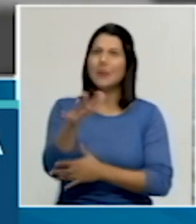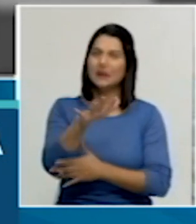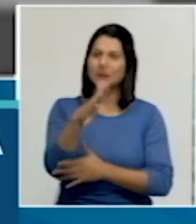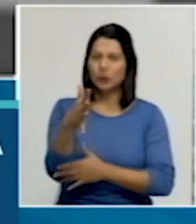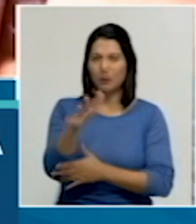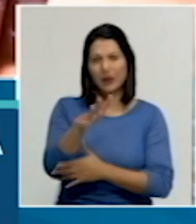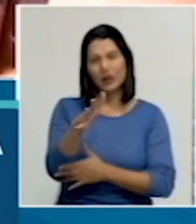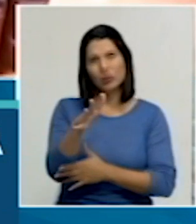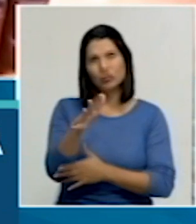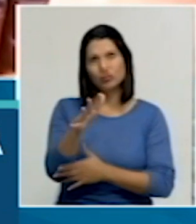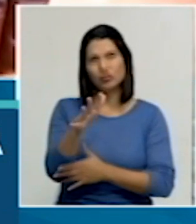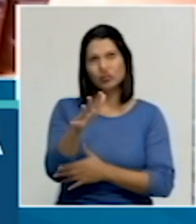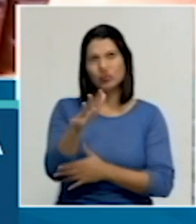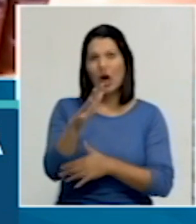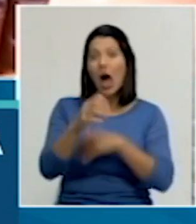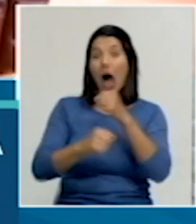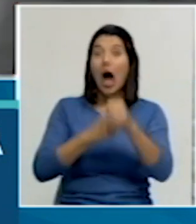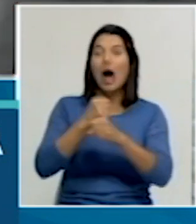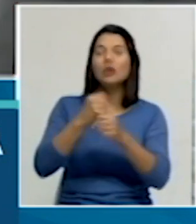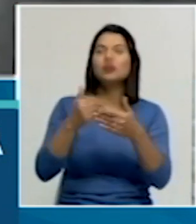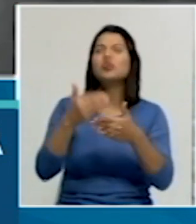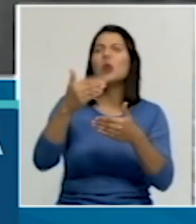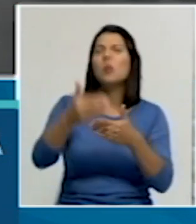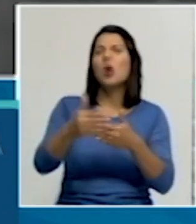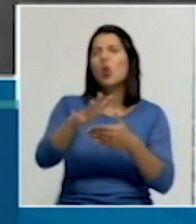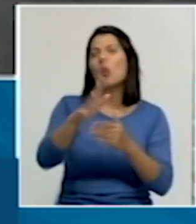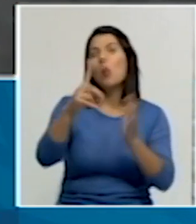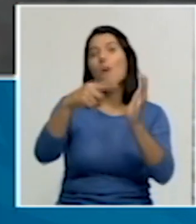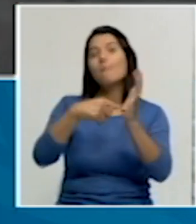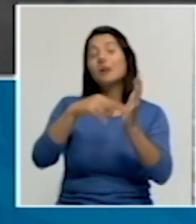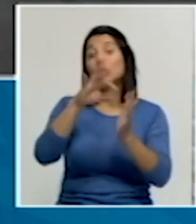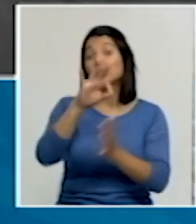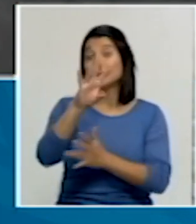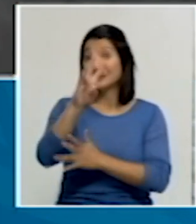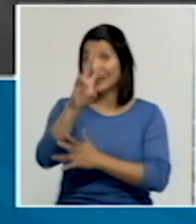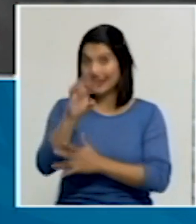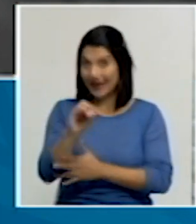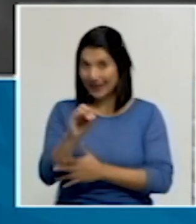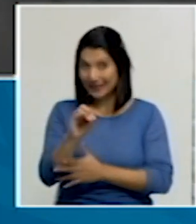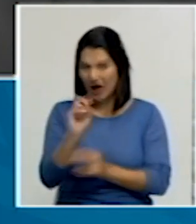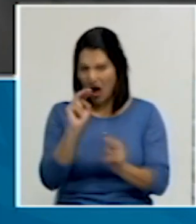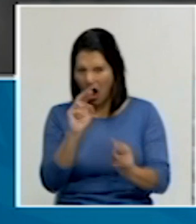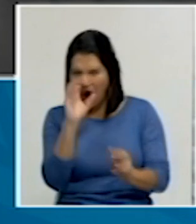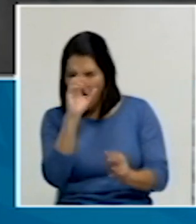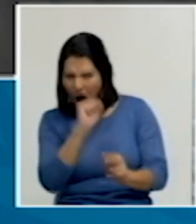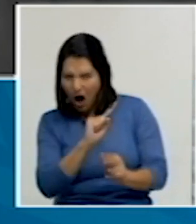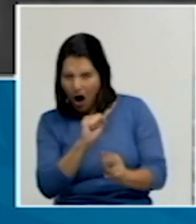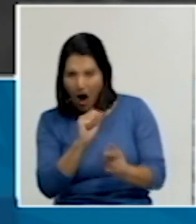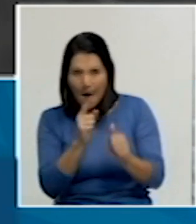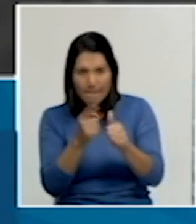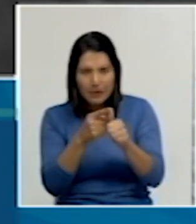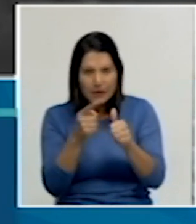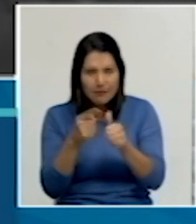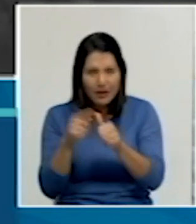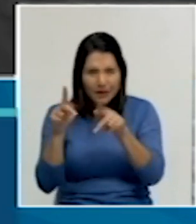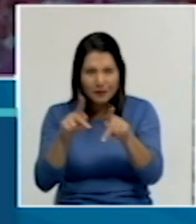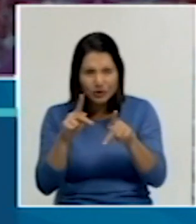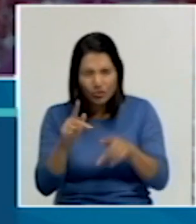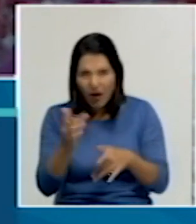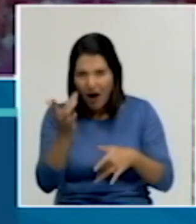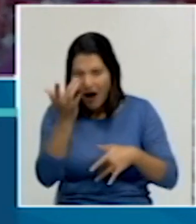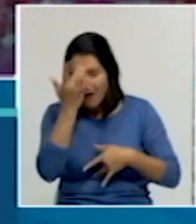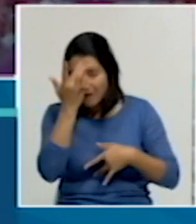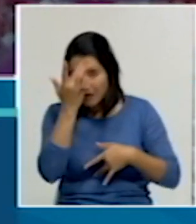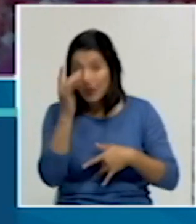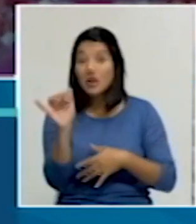unos añitos después, por ahí de 1970, es que se observan los primeros casos en personas.